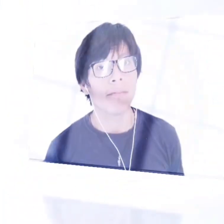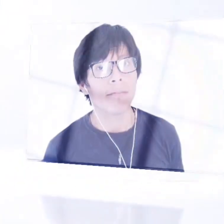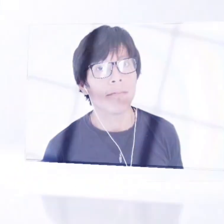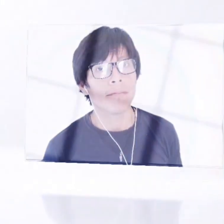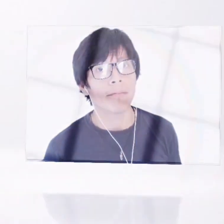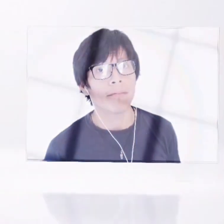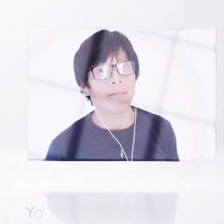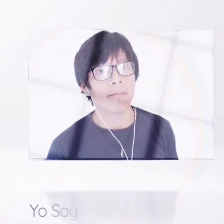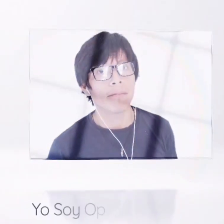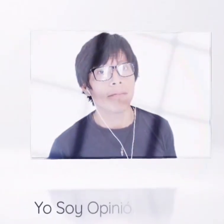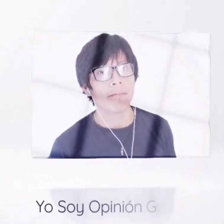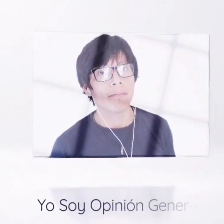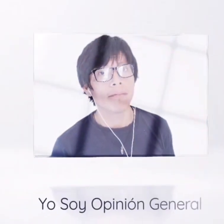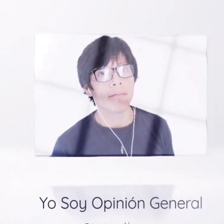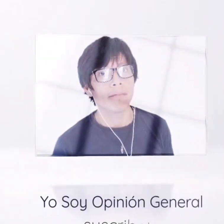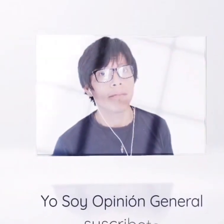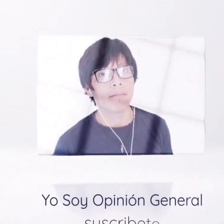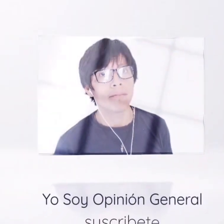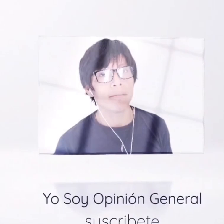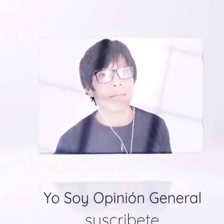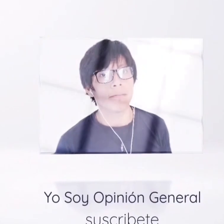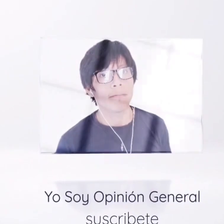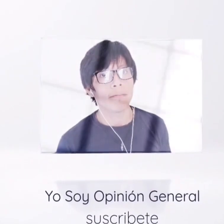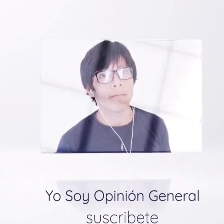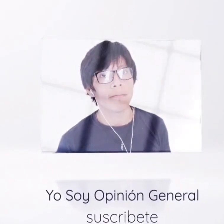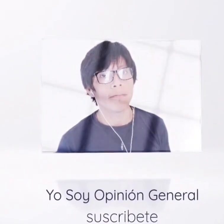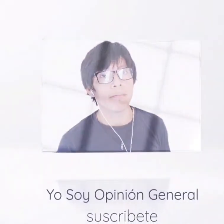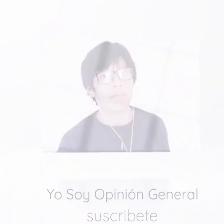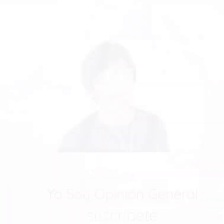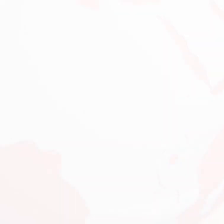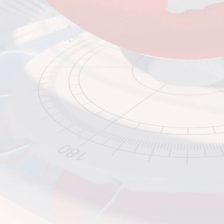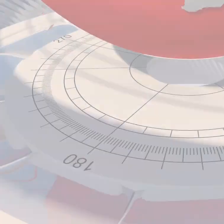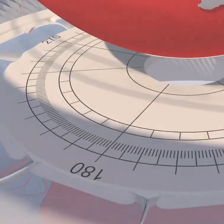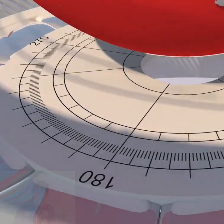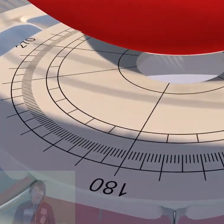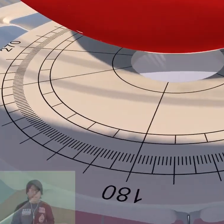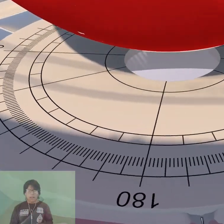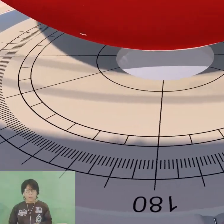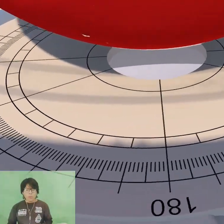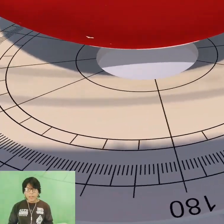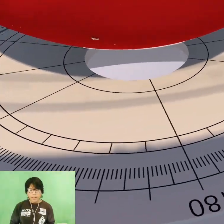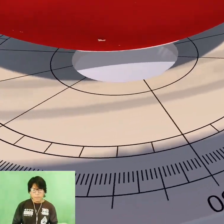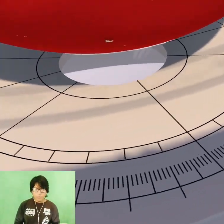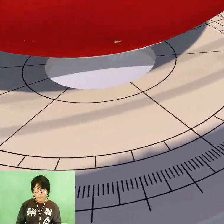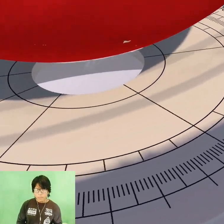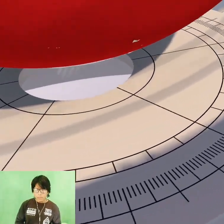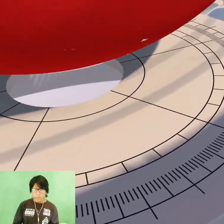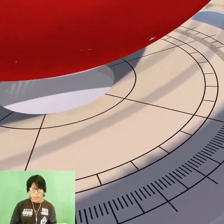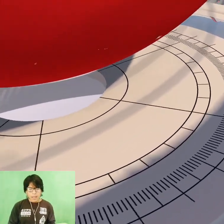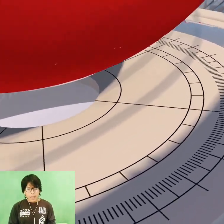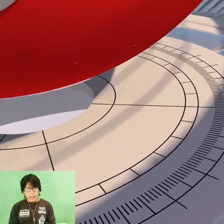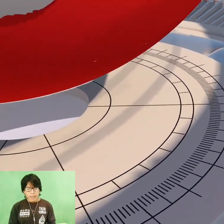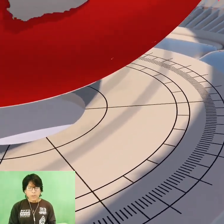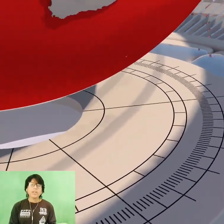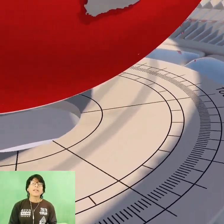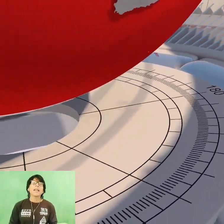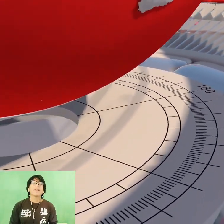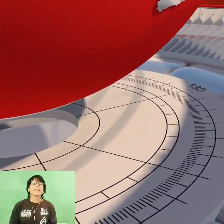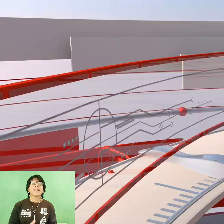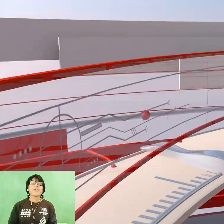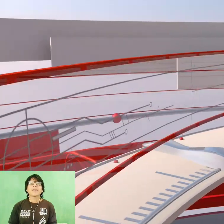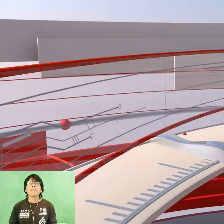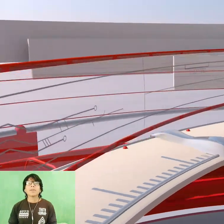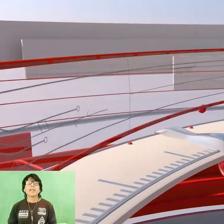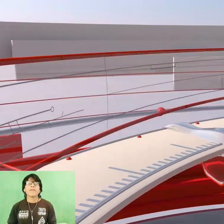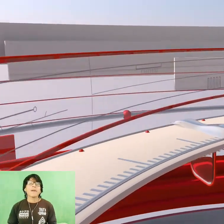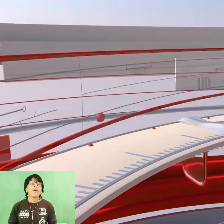intervención, decirle a los tecnócratas y liberales, tengan para que aprendan. Resulta que Xóchitl